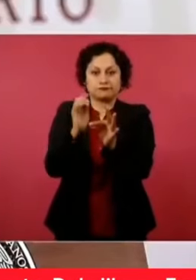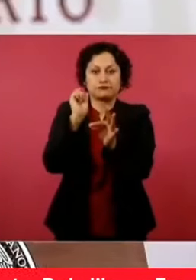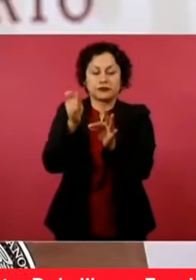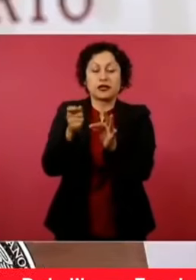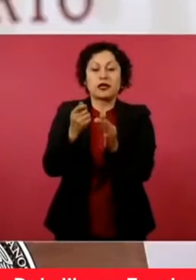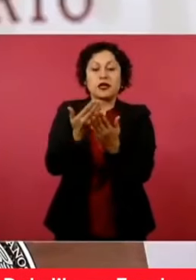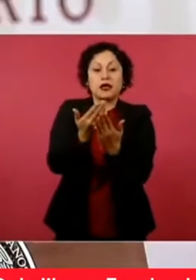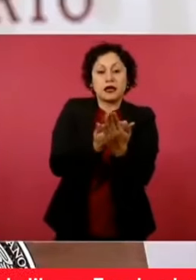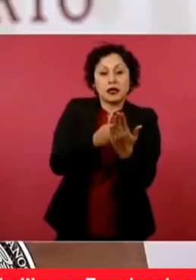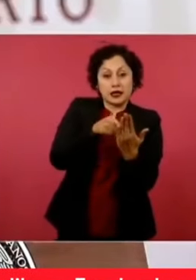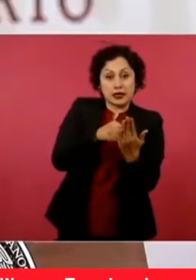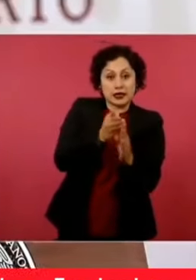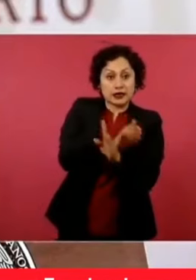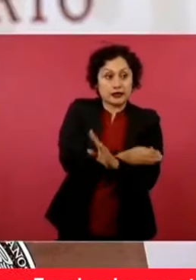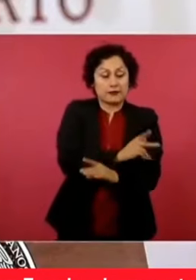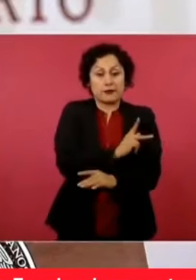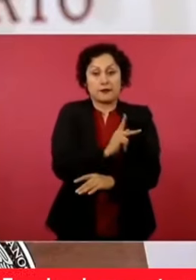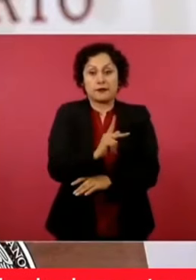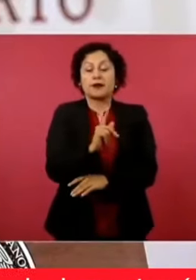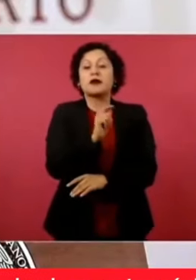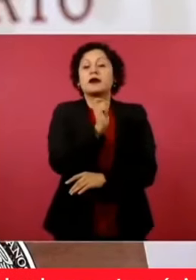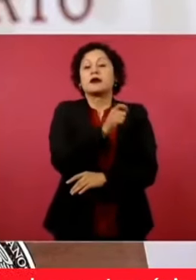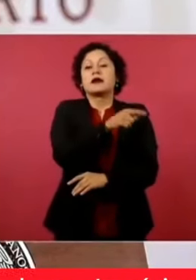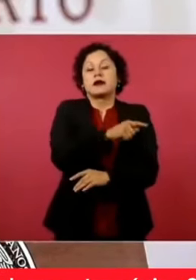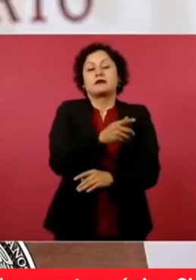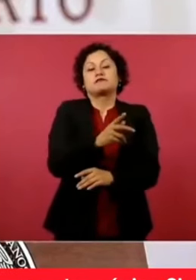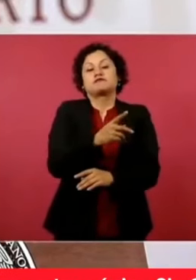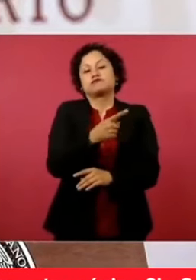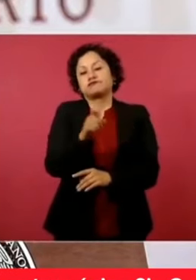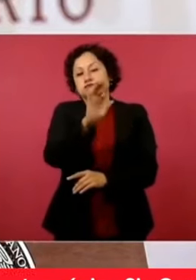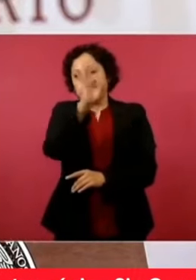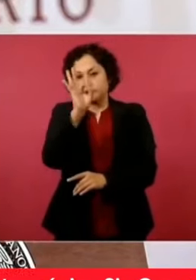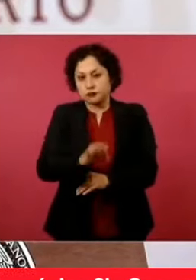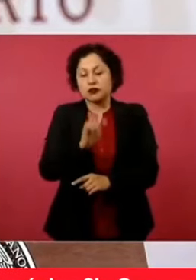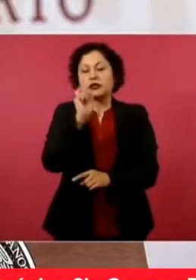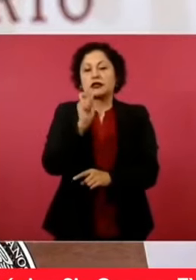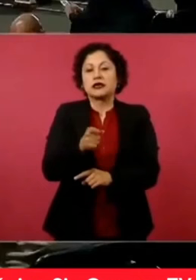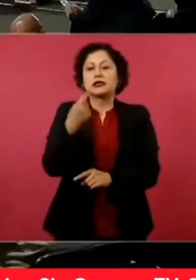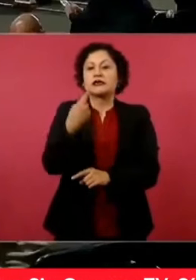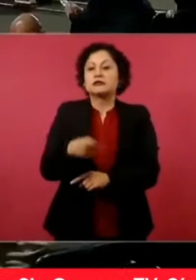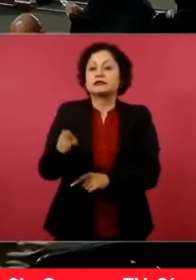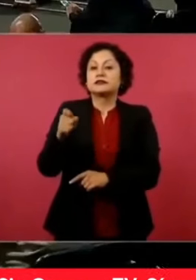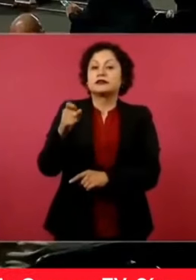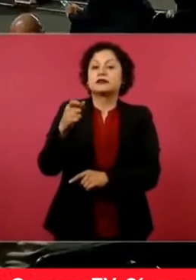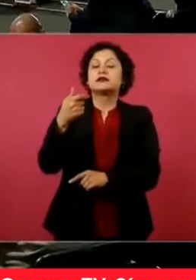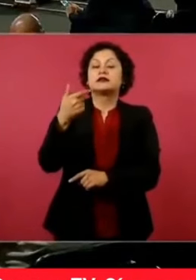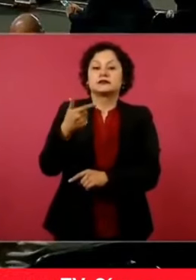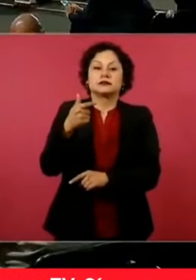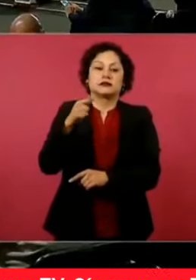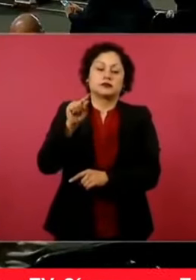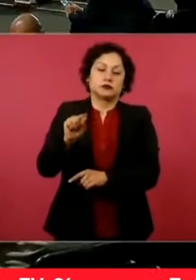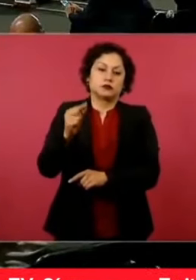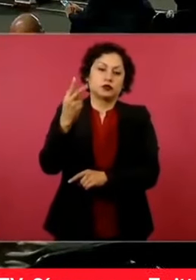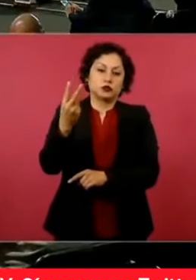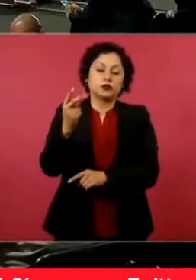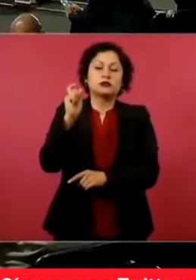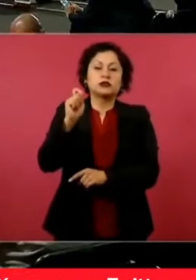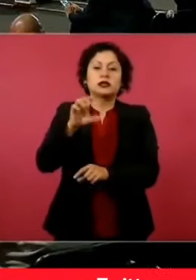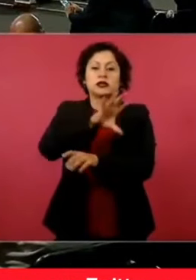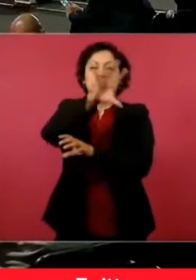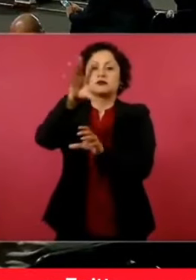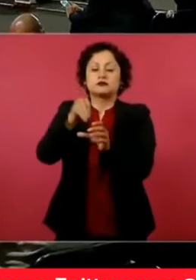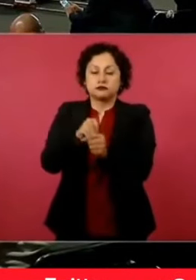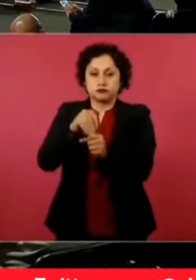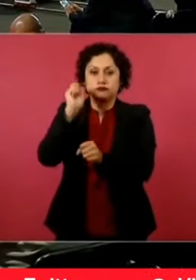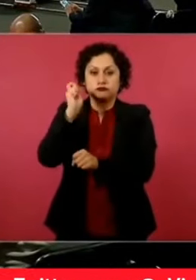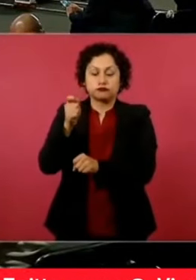contrato de APP del 70% y se rebasó con mucho el compromiso del 7.2 de cobertura social que contempla cobertura